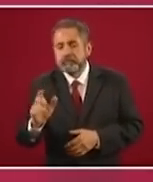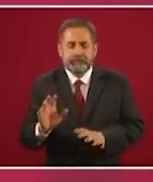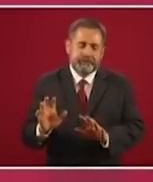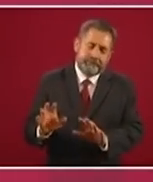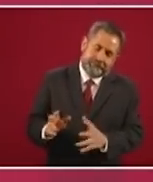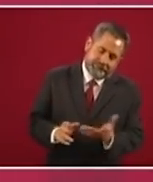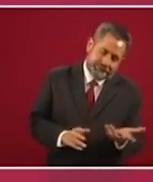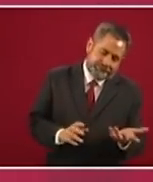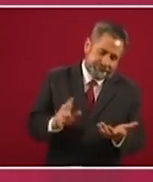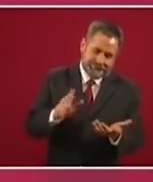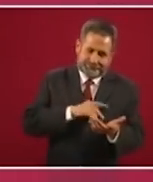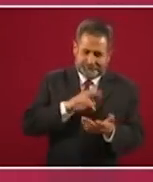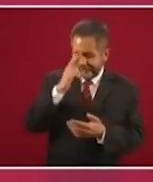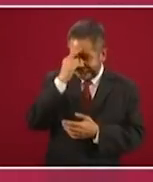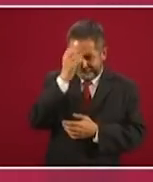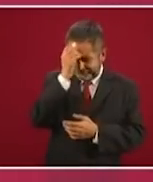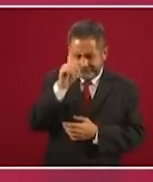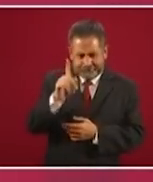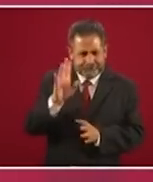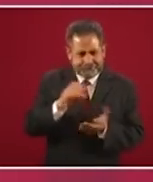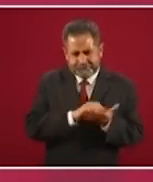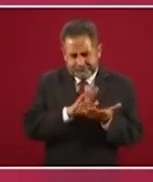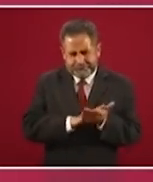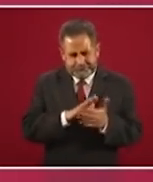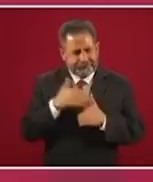No me acuerdo ahora, pero